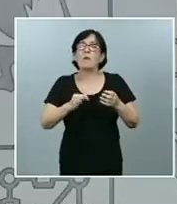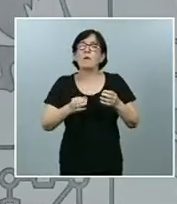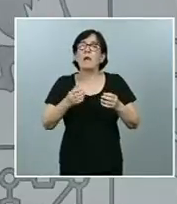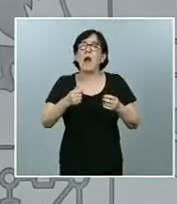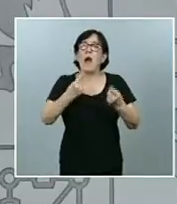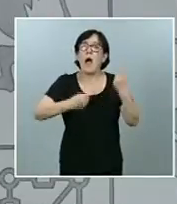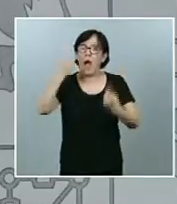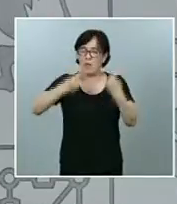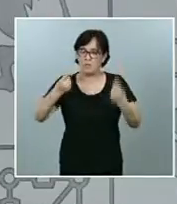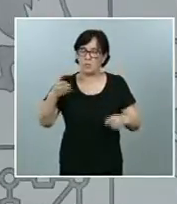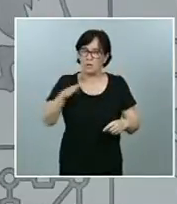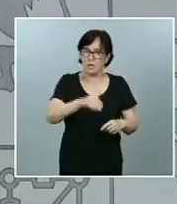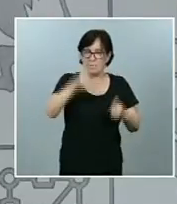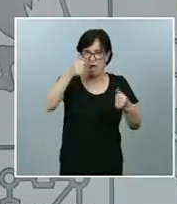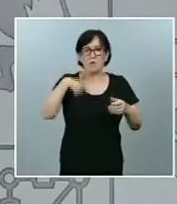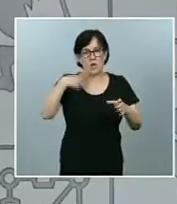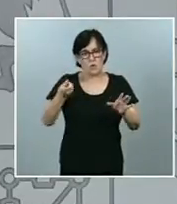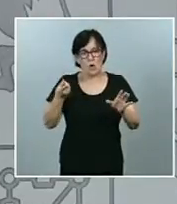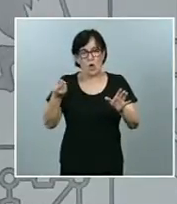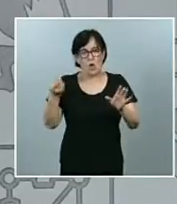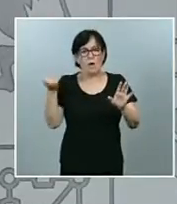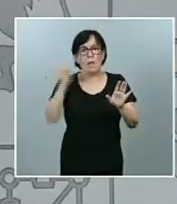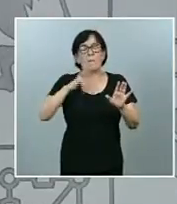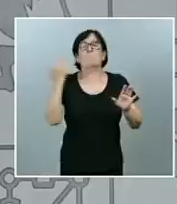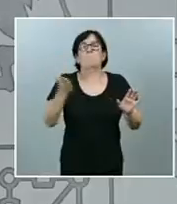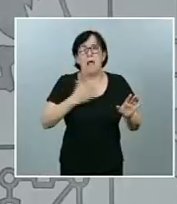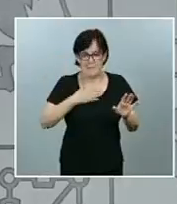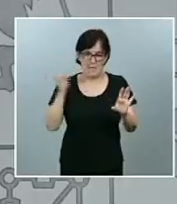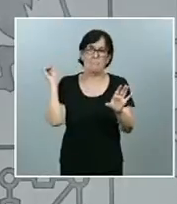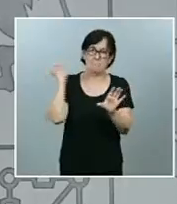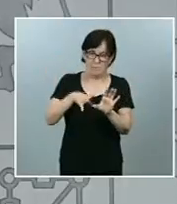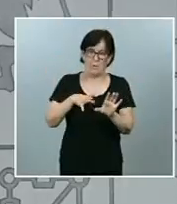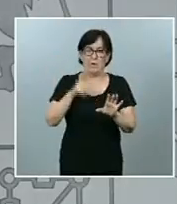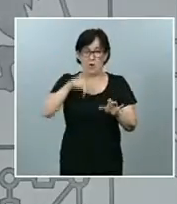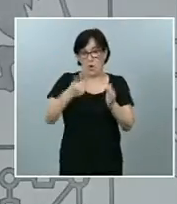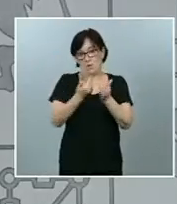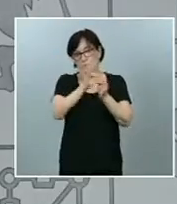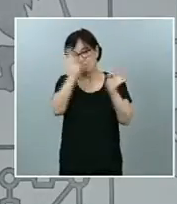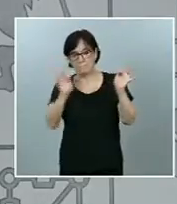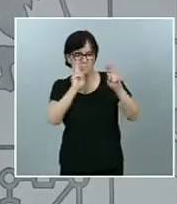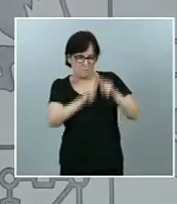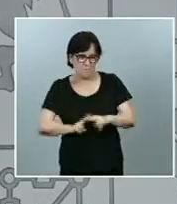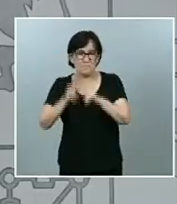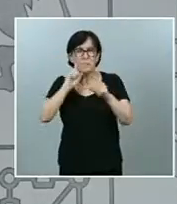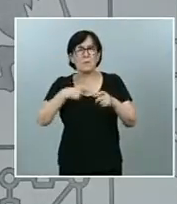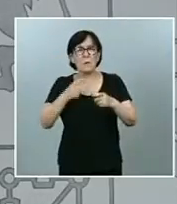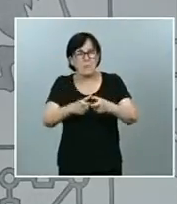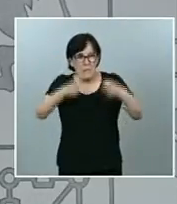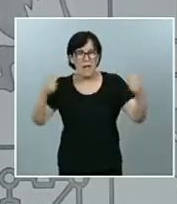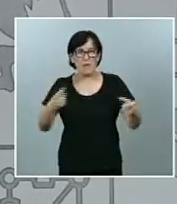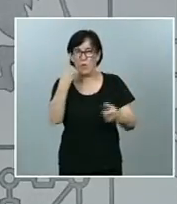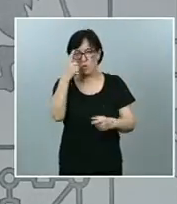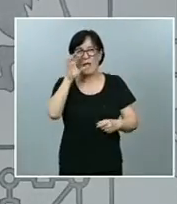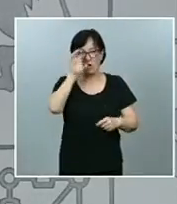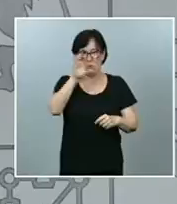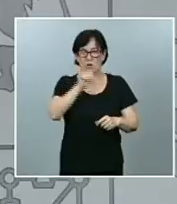y se reflejarán mañana. Sin embargo, incluso con ese incremento de que pudiera suponer esta comunidad autónoma, seguimos teniendo un